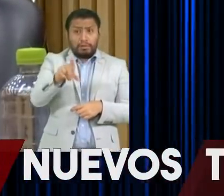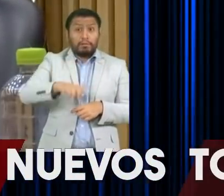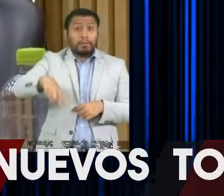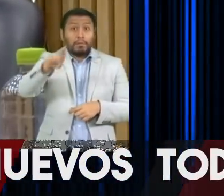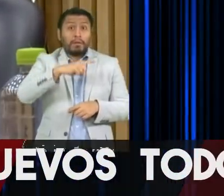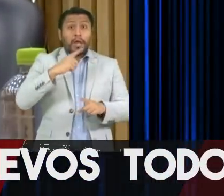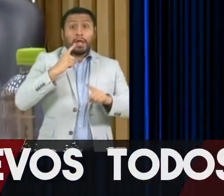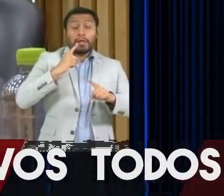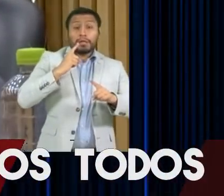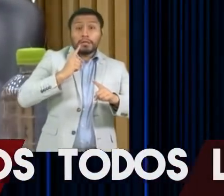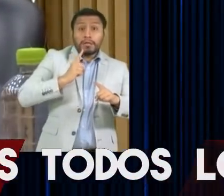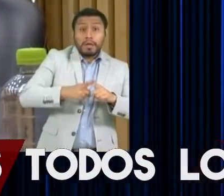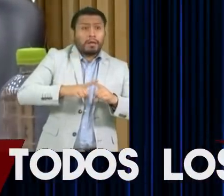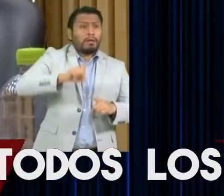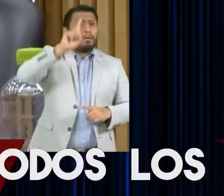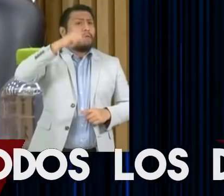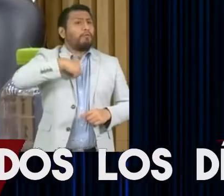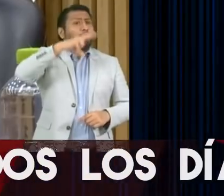No